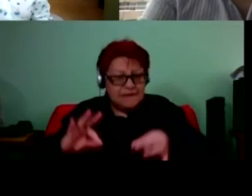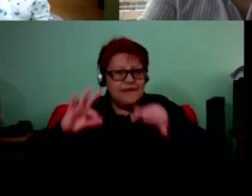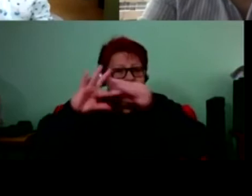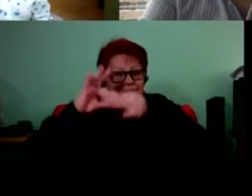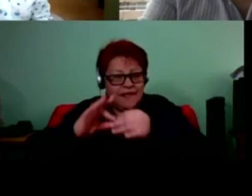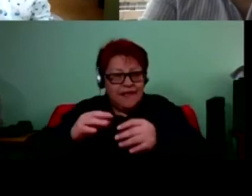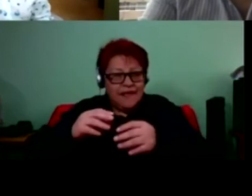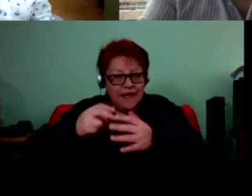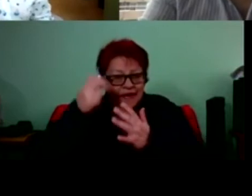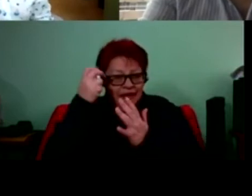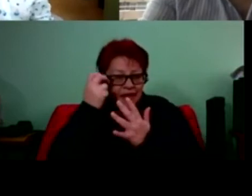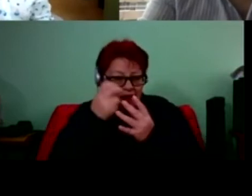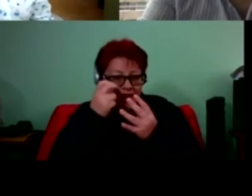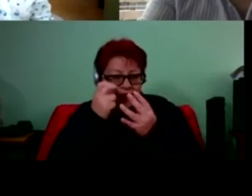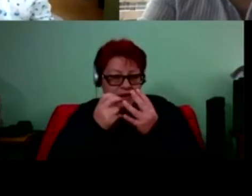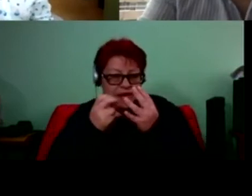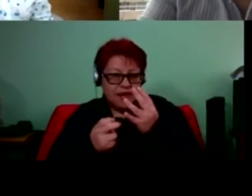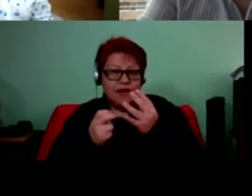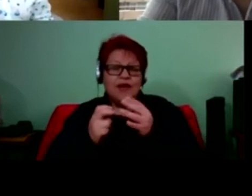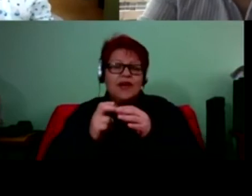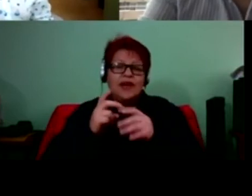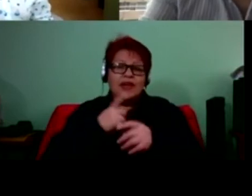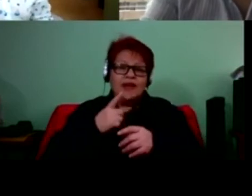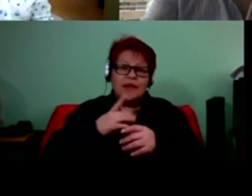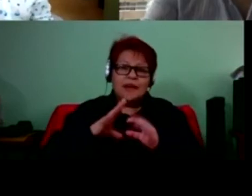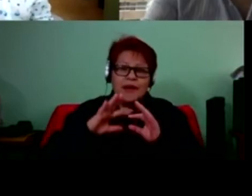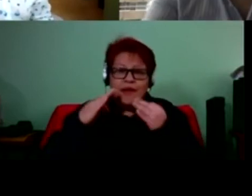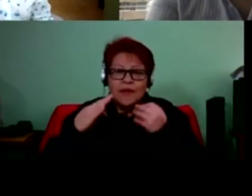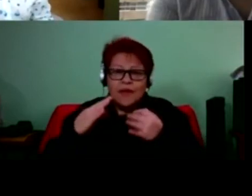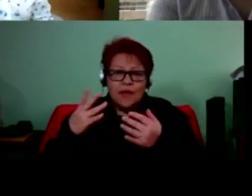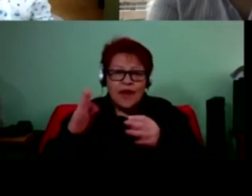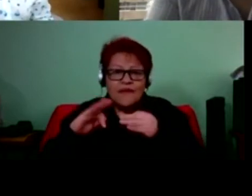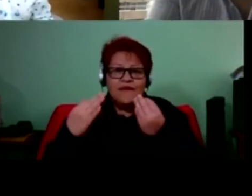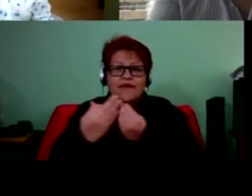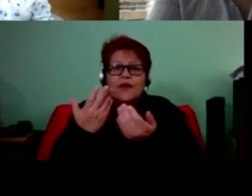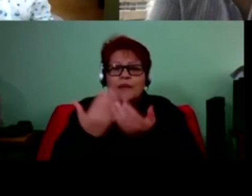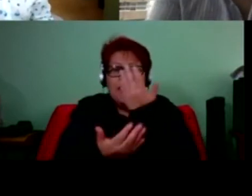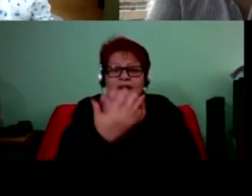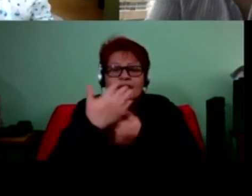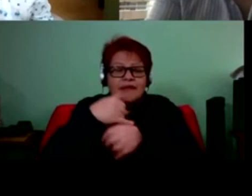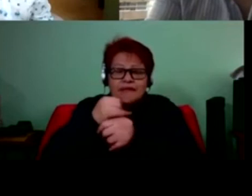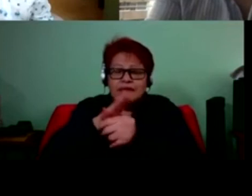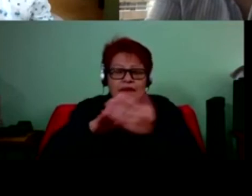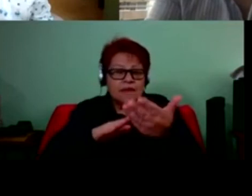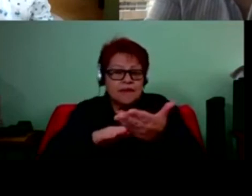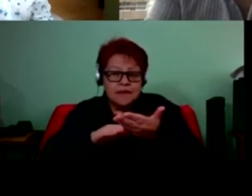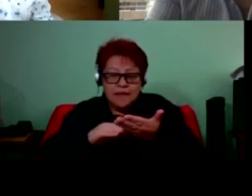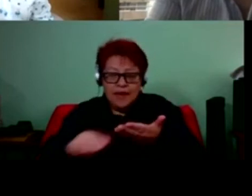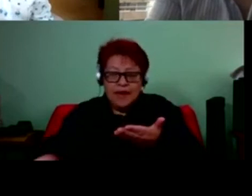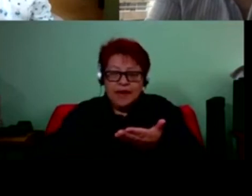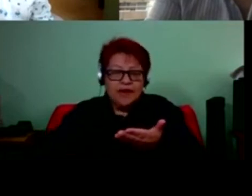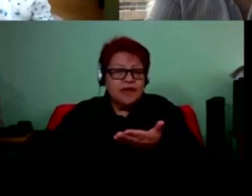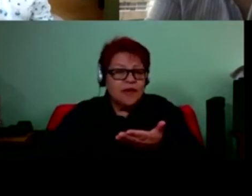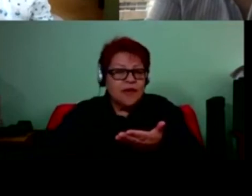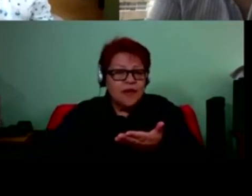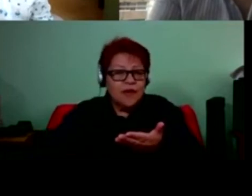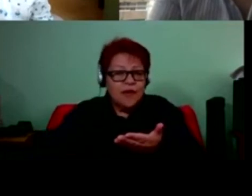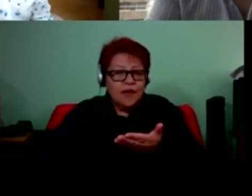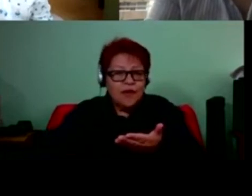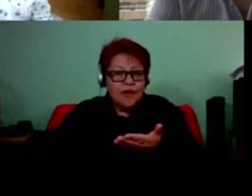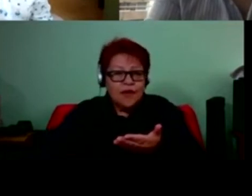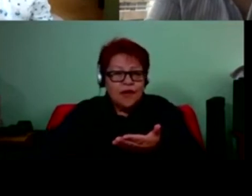en conjunto tendríamos que tener una fórmula en donde tenemos a la información legislativa, la información de